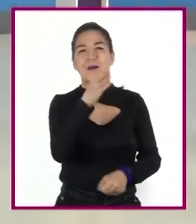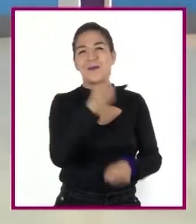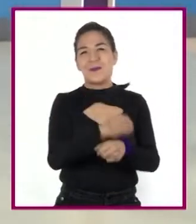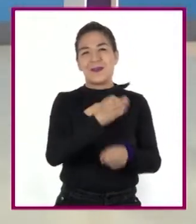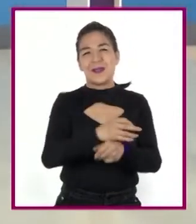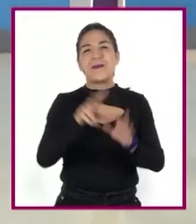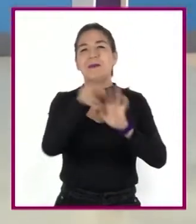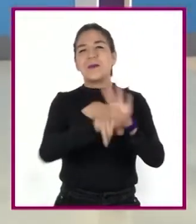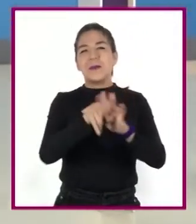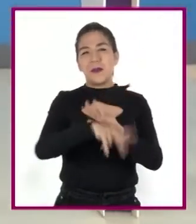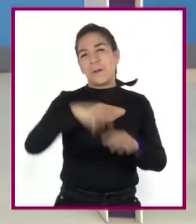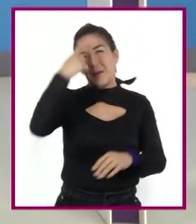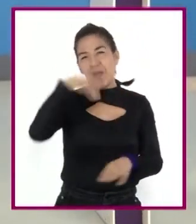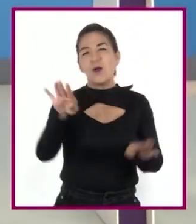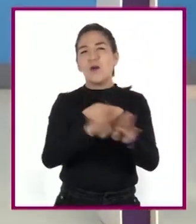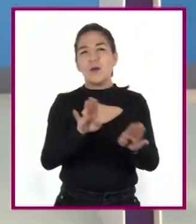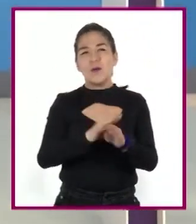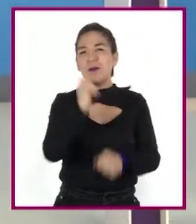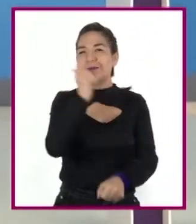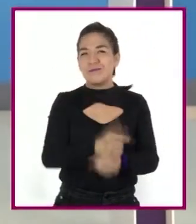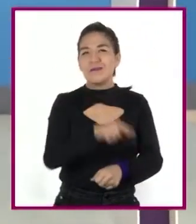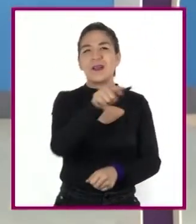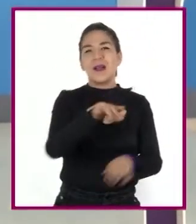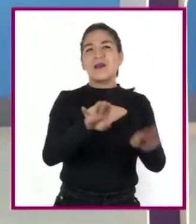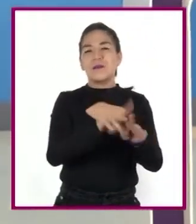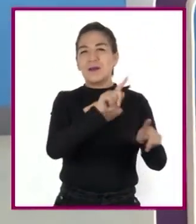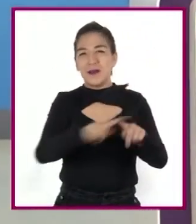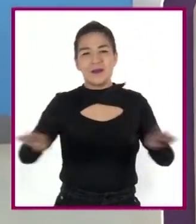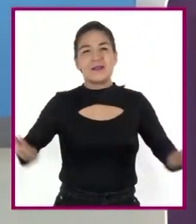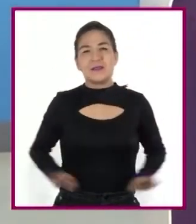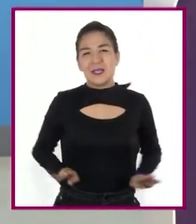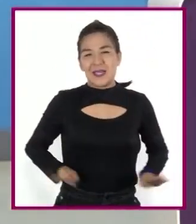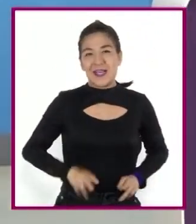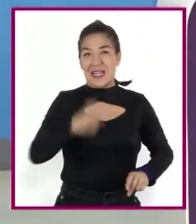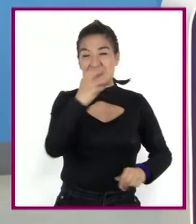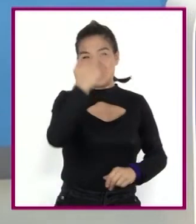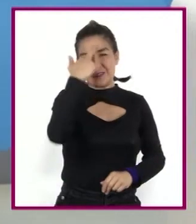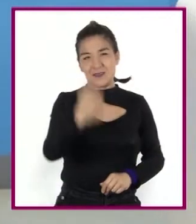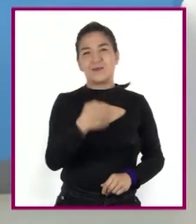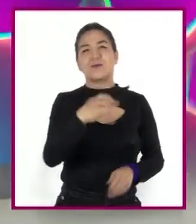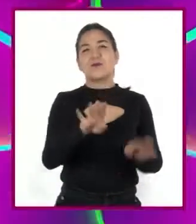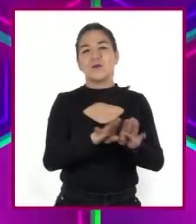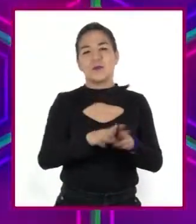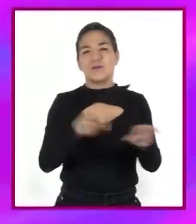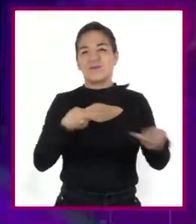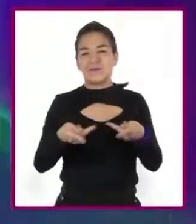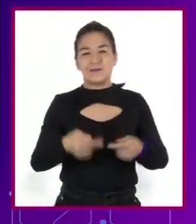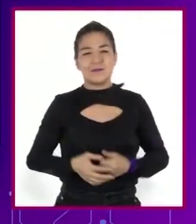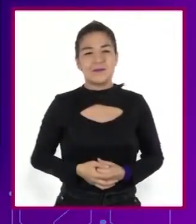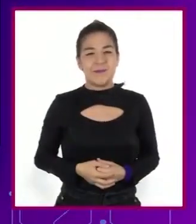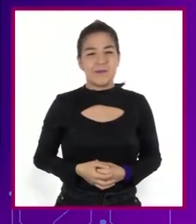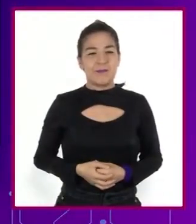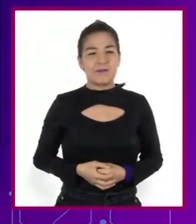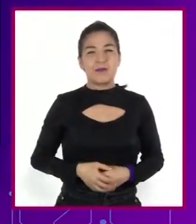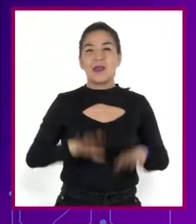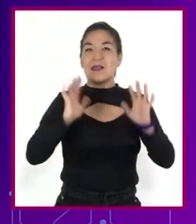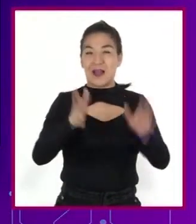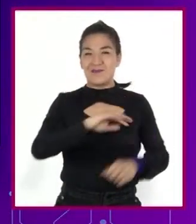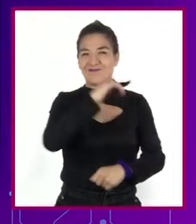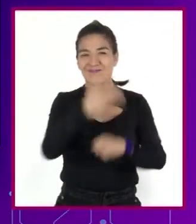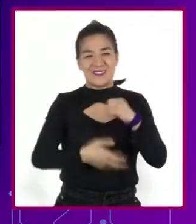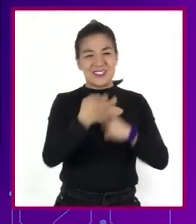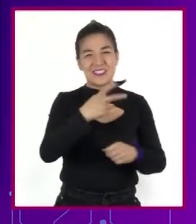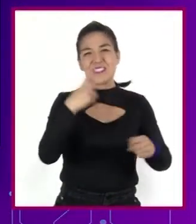siguiente video para identificar las principales acciones que desempeñan estas organizaciones. Al concluir la Segunda Guerra